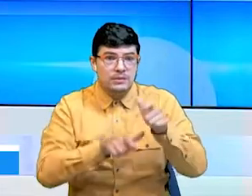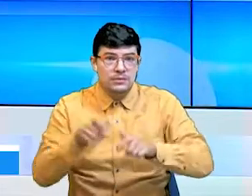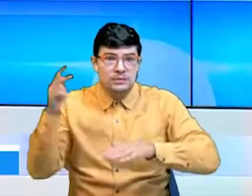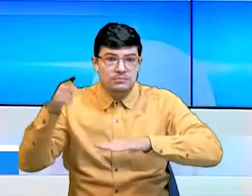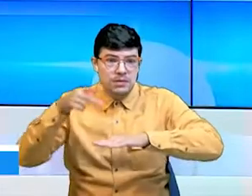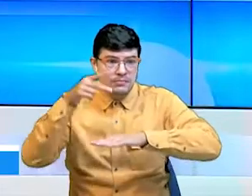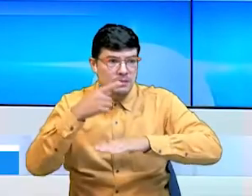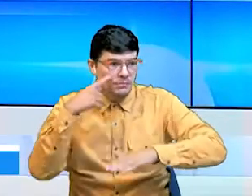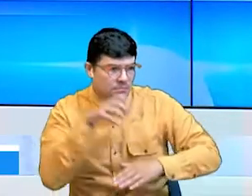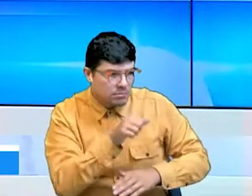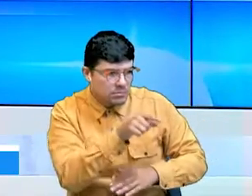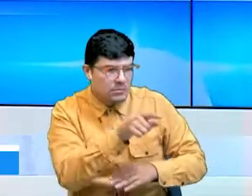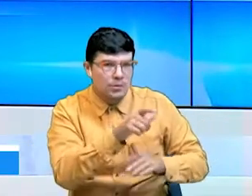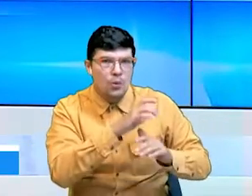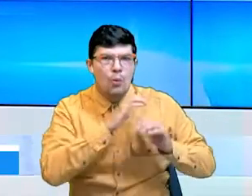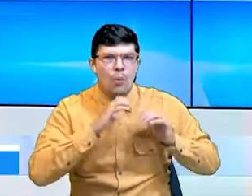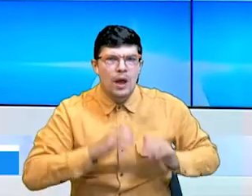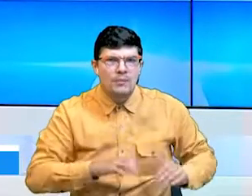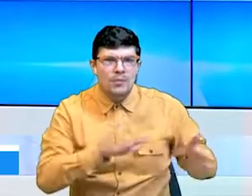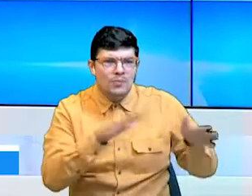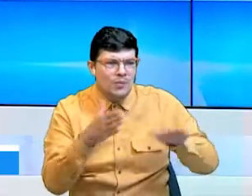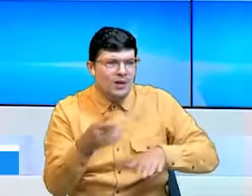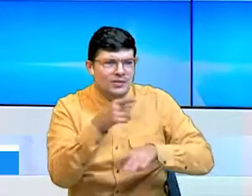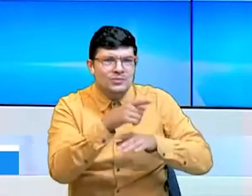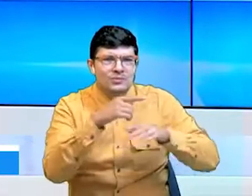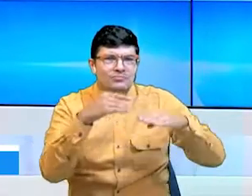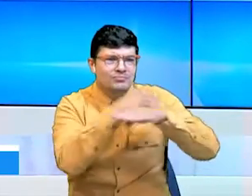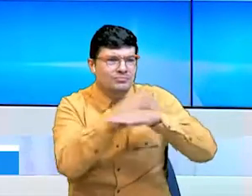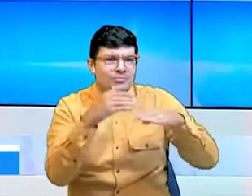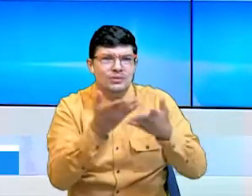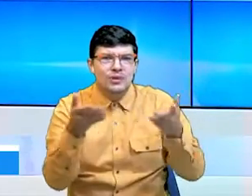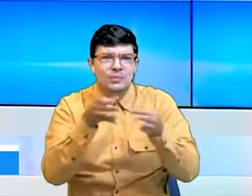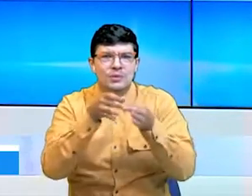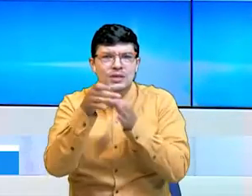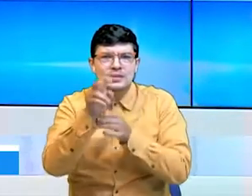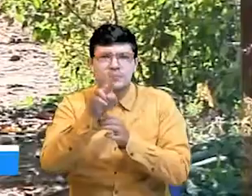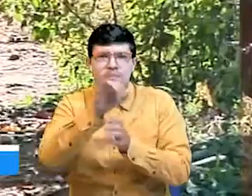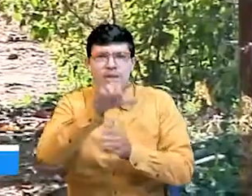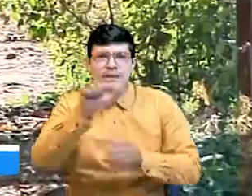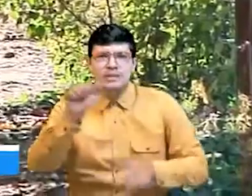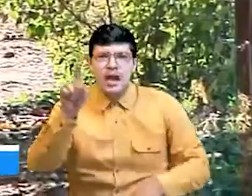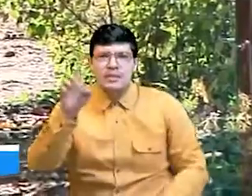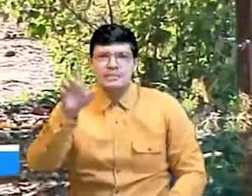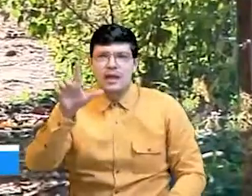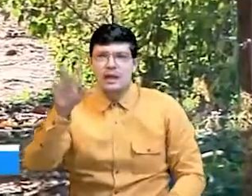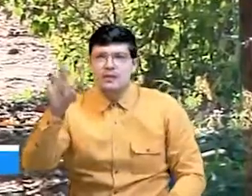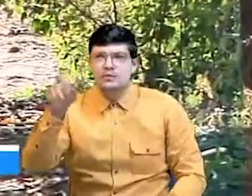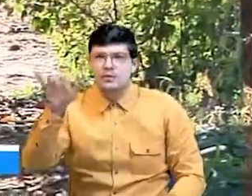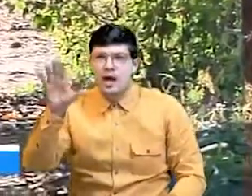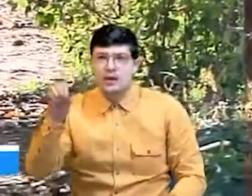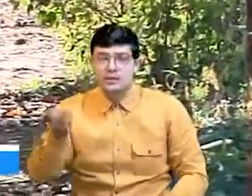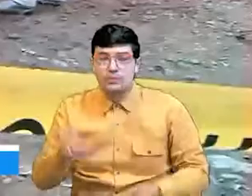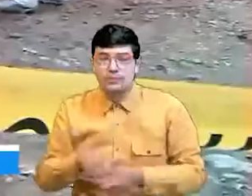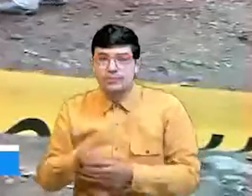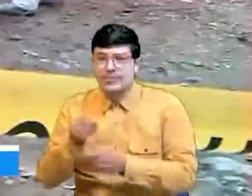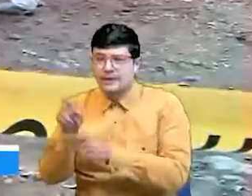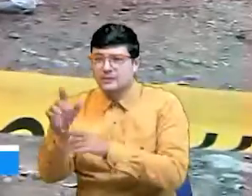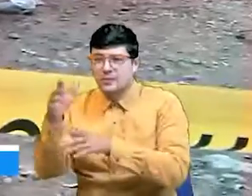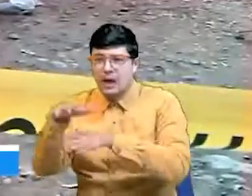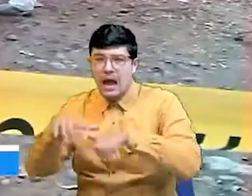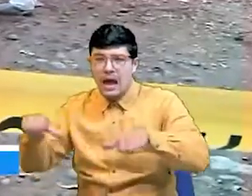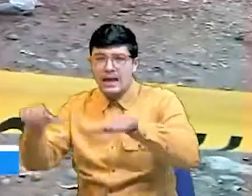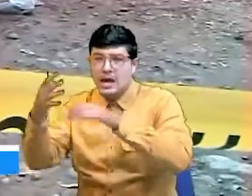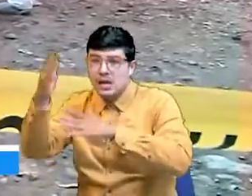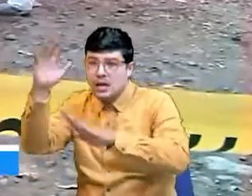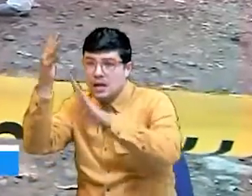sector hallaron otro cuerpo sin vida en una trocha en el municipio de Villa del Rosario. En zona boscosa que comunica los barrios Toledo